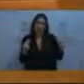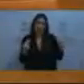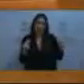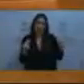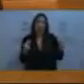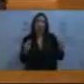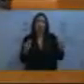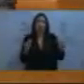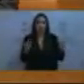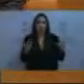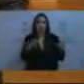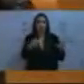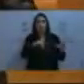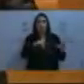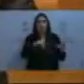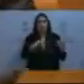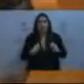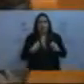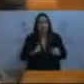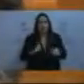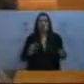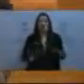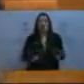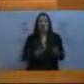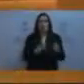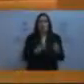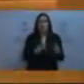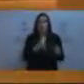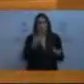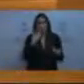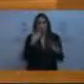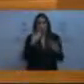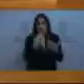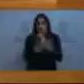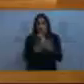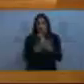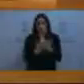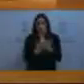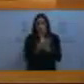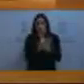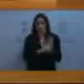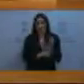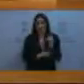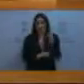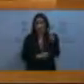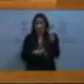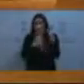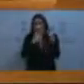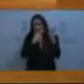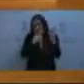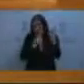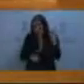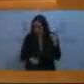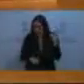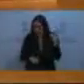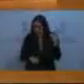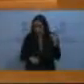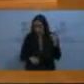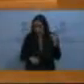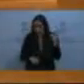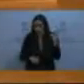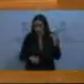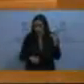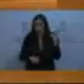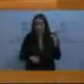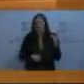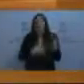pasarían ya a mejorar la vida. Acaba de ver usted aquí como dos simples medidas, simples y sencillas, medidas